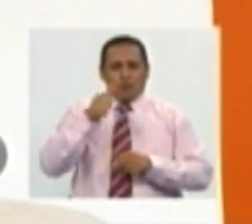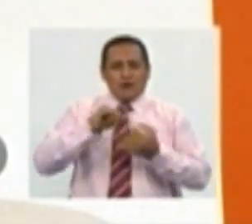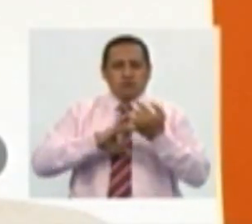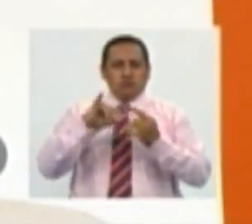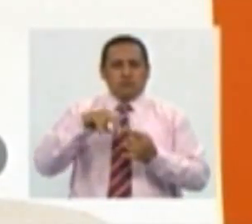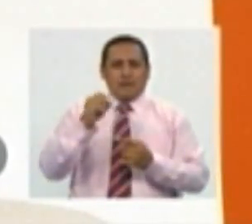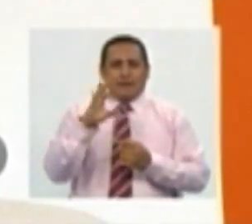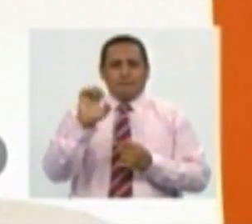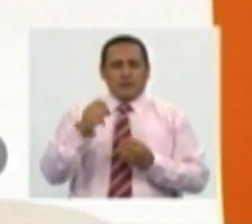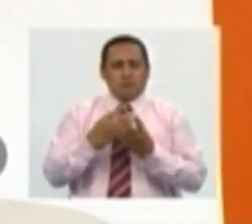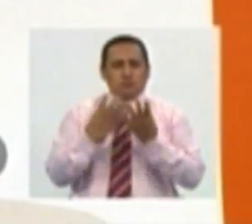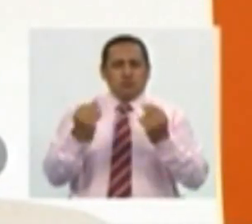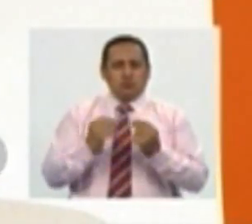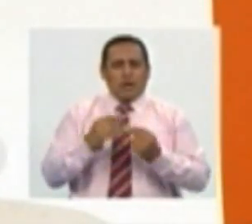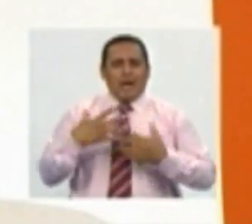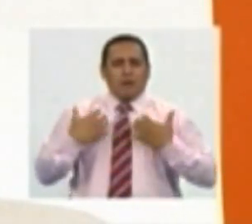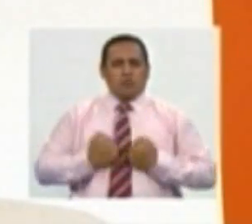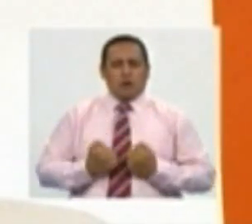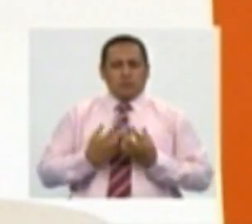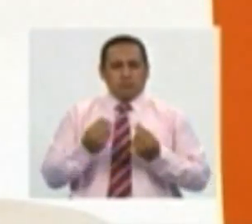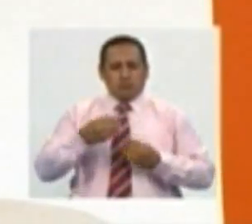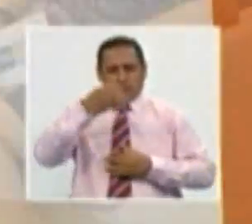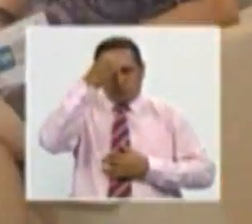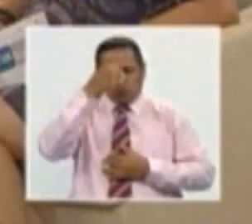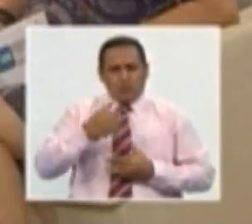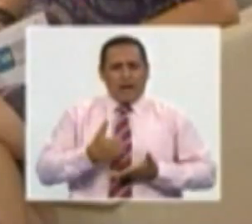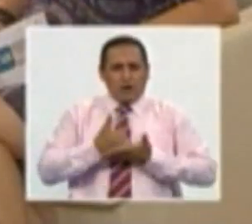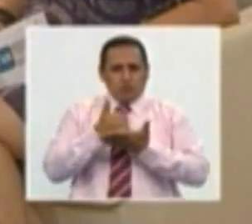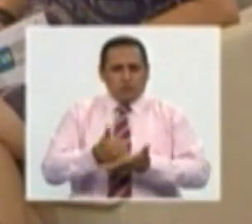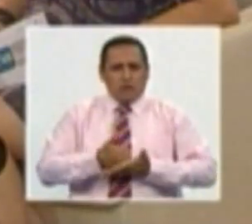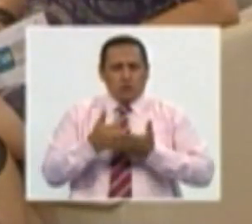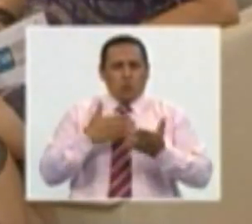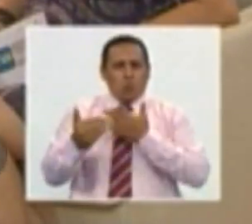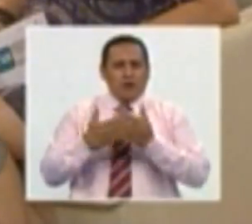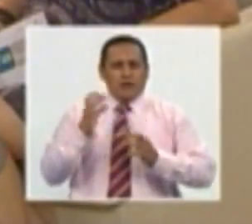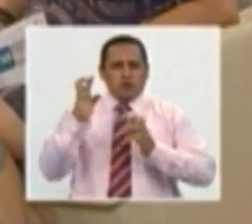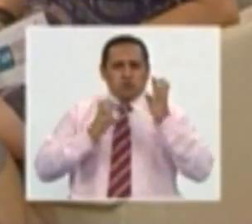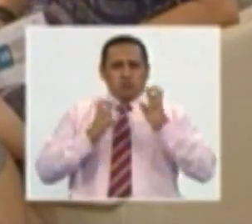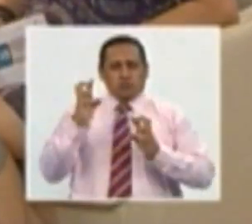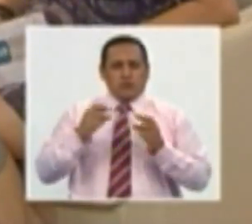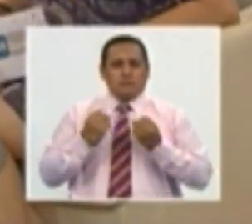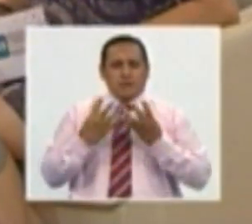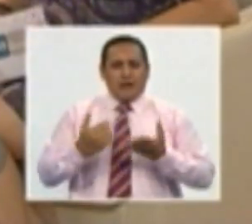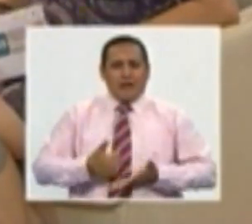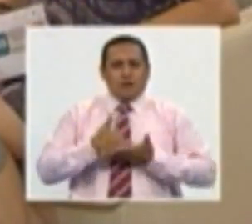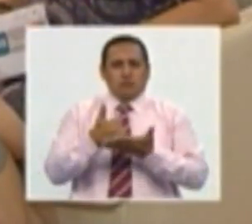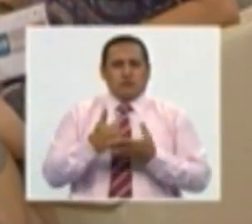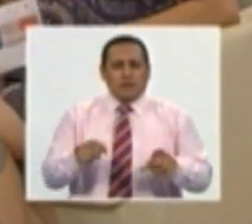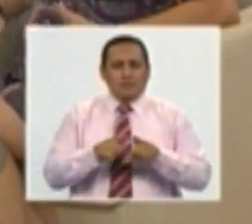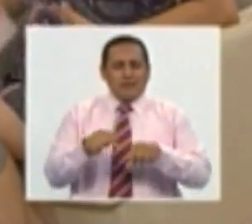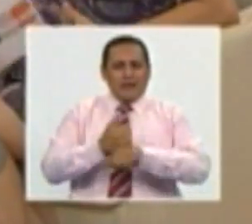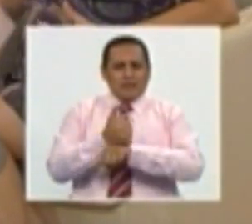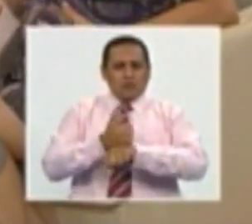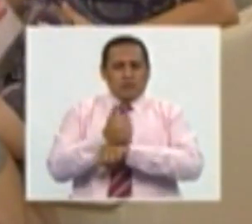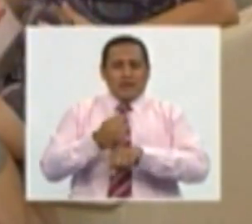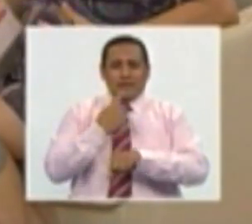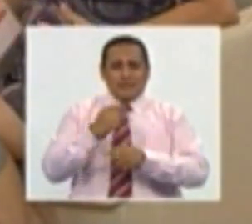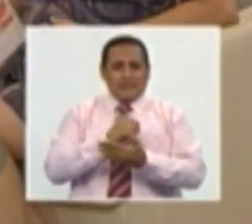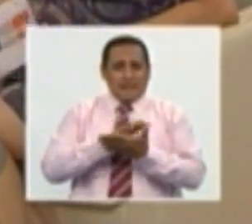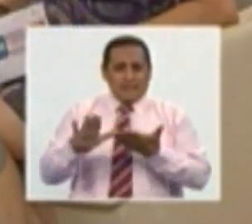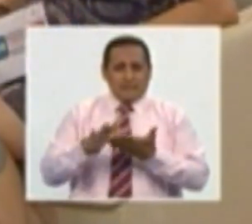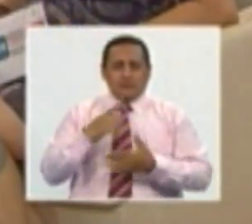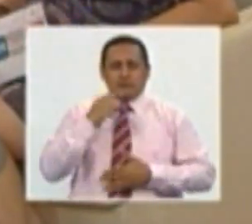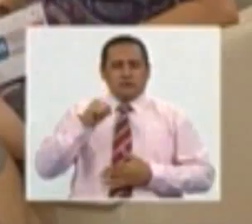consultas@sunafil.gov.pe. Ahí abogados expertos también van a poder ayudarlos para poder despejar cualquier duda que tengan. O prestar cierta asesoría, ¿no? ¿Hay asesorías